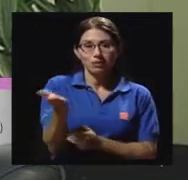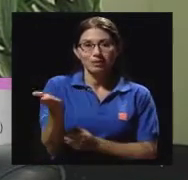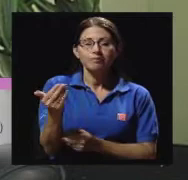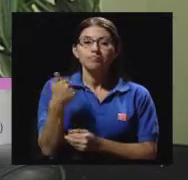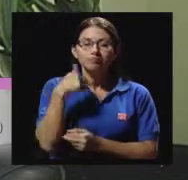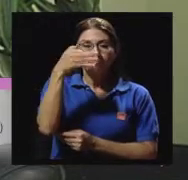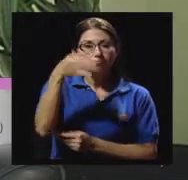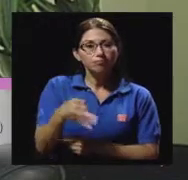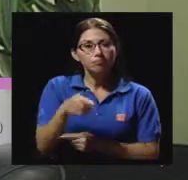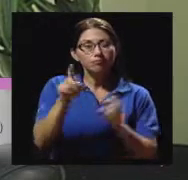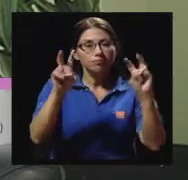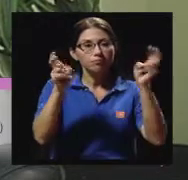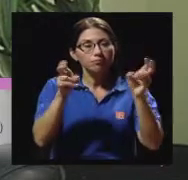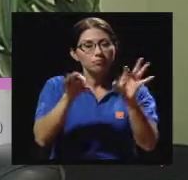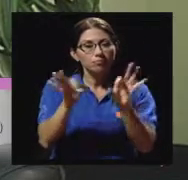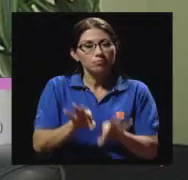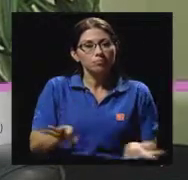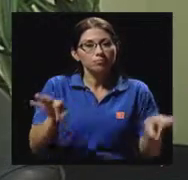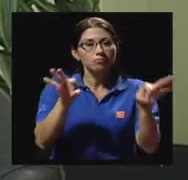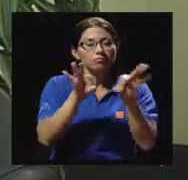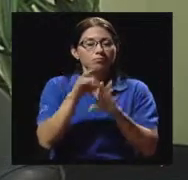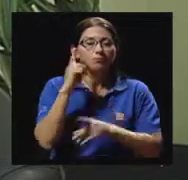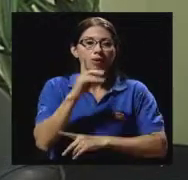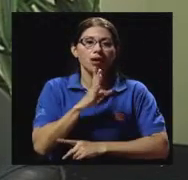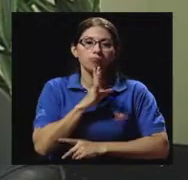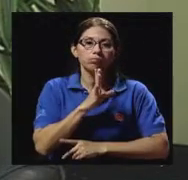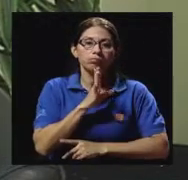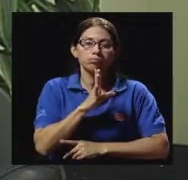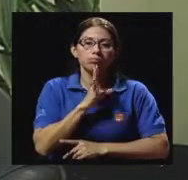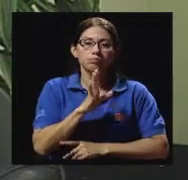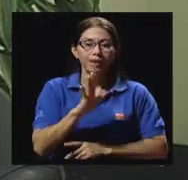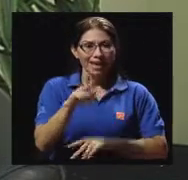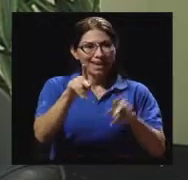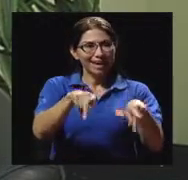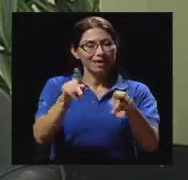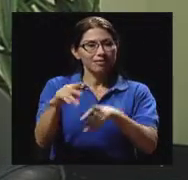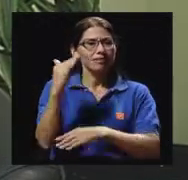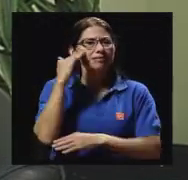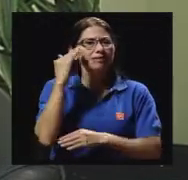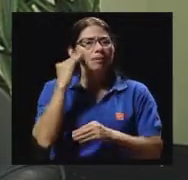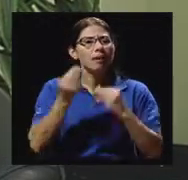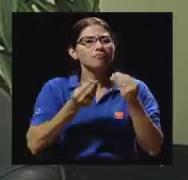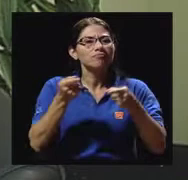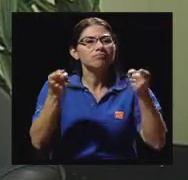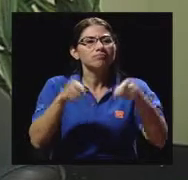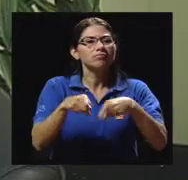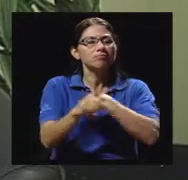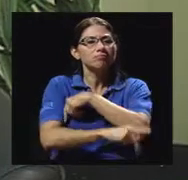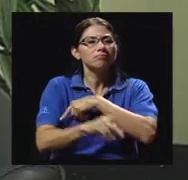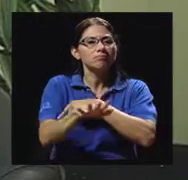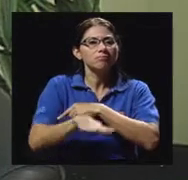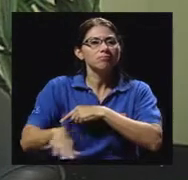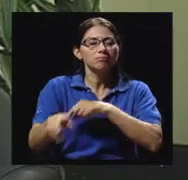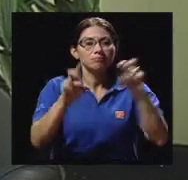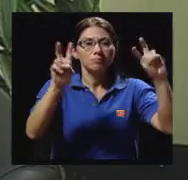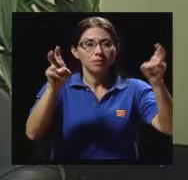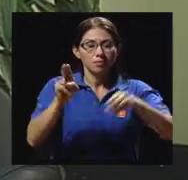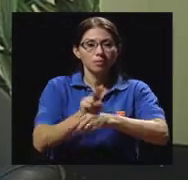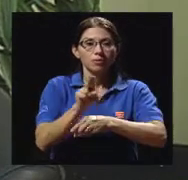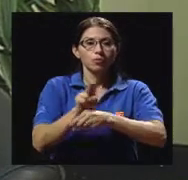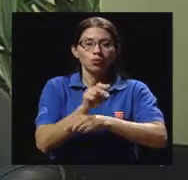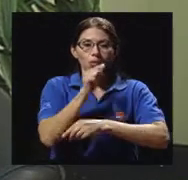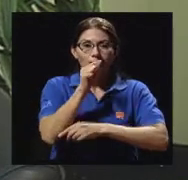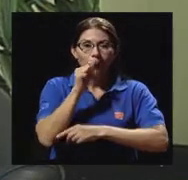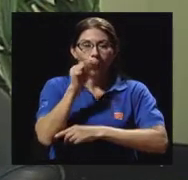tema que es importante conversar, que la gente sepa qué es lo que está pasando en el país respecto al tema de consumo de